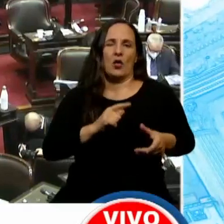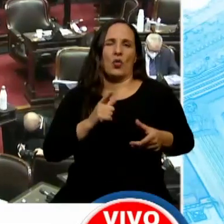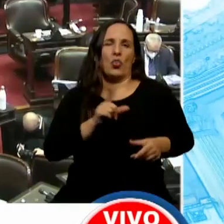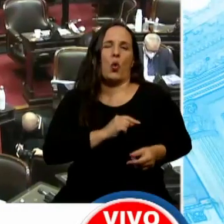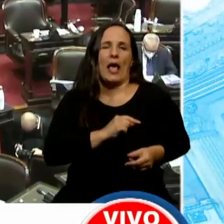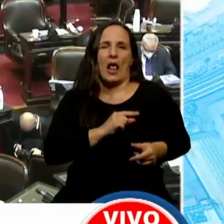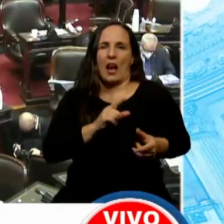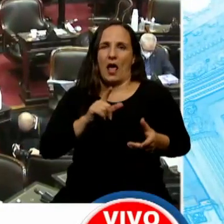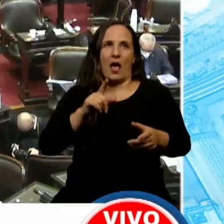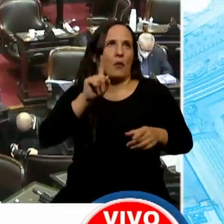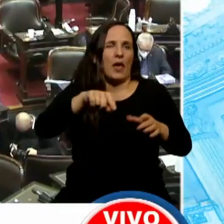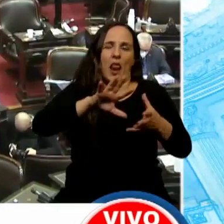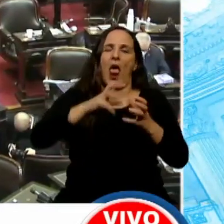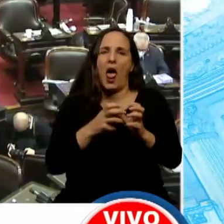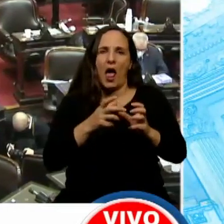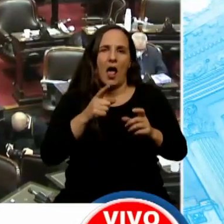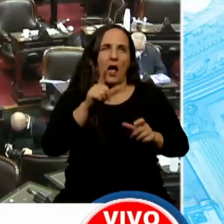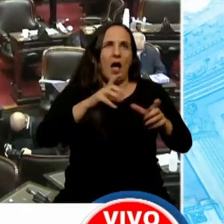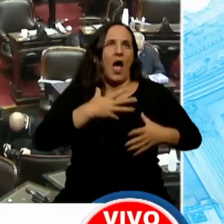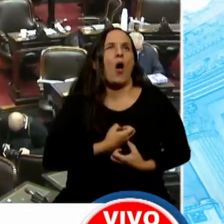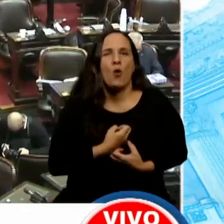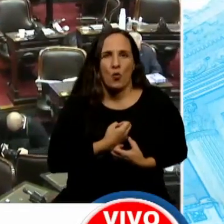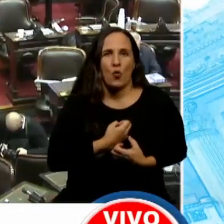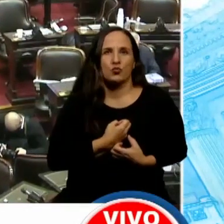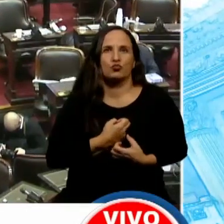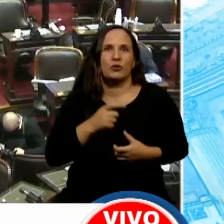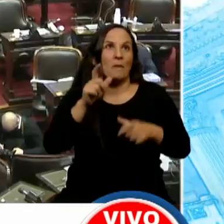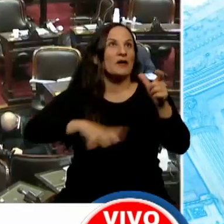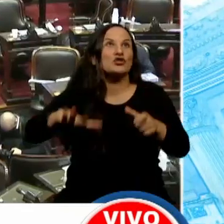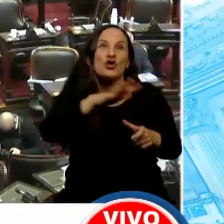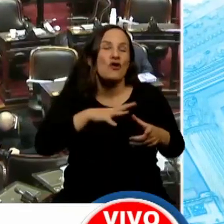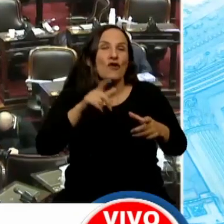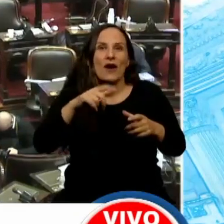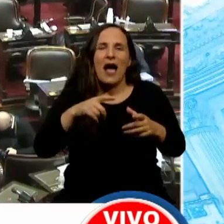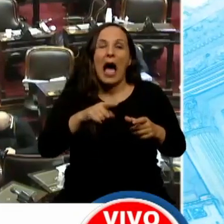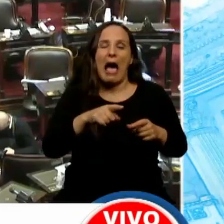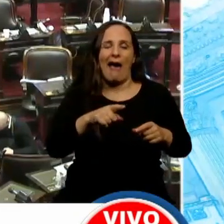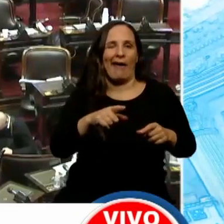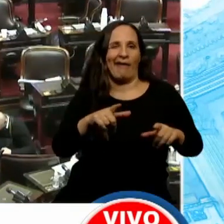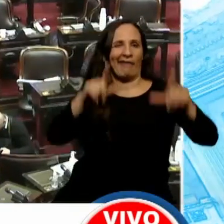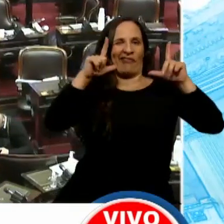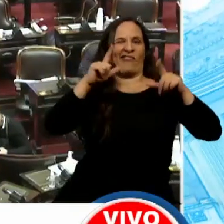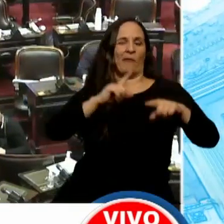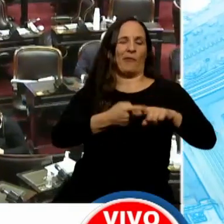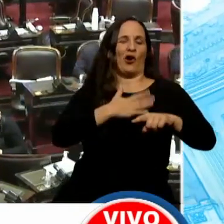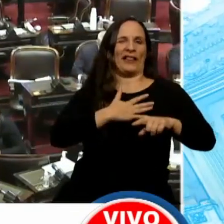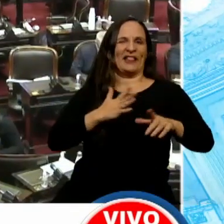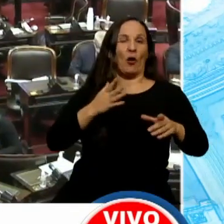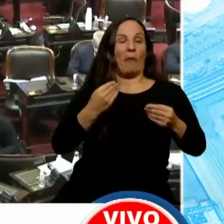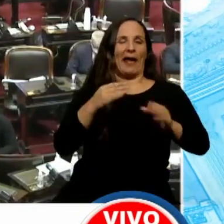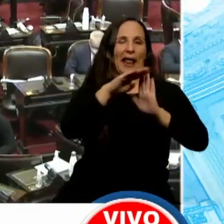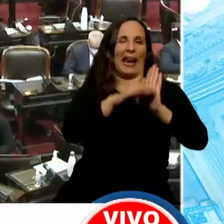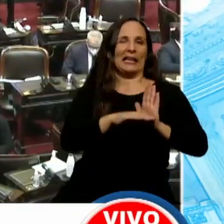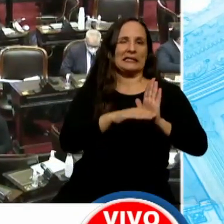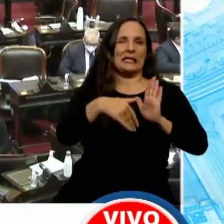la frase que genera más angustia en la población, es el que tiene más mérito político para integrar tal vez una lista para